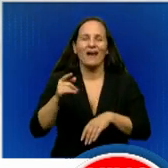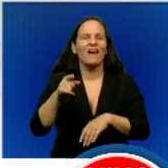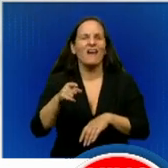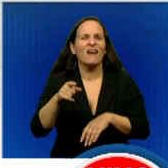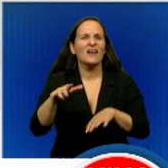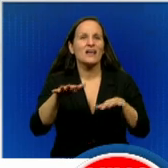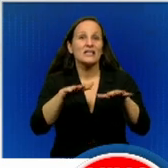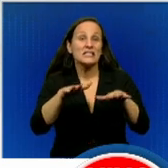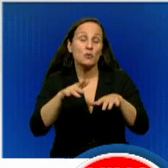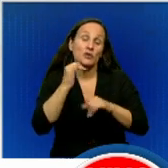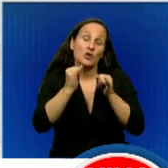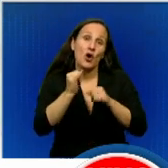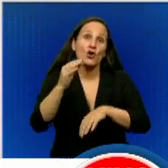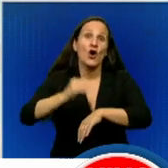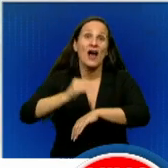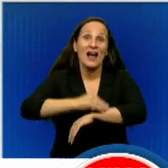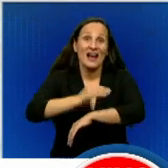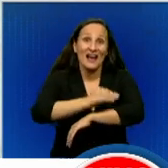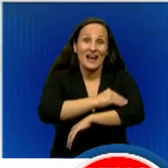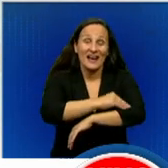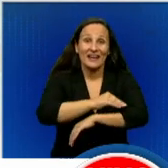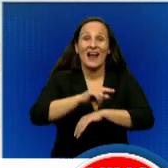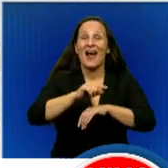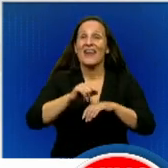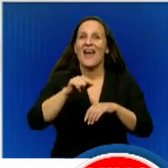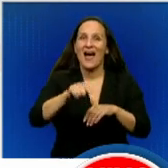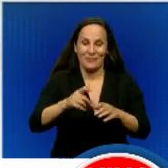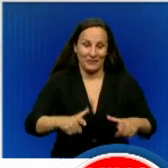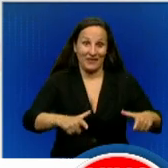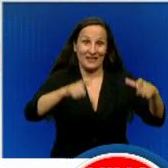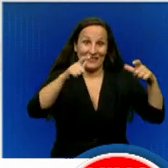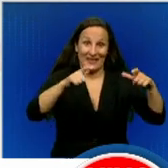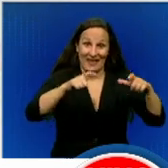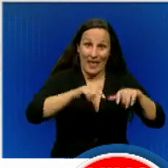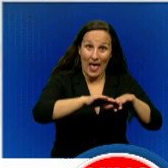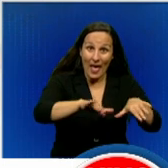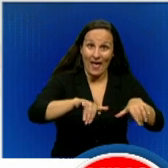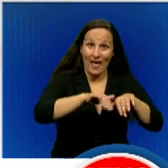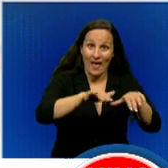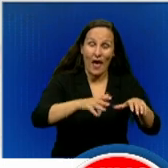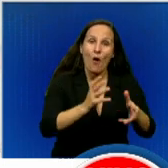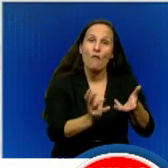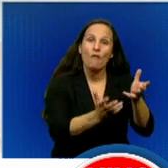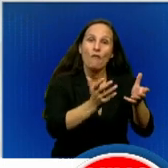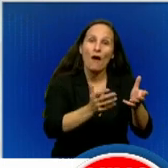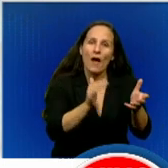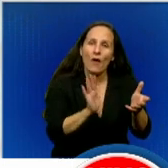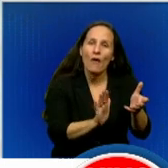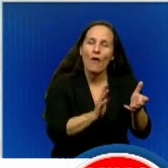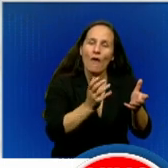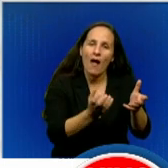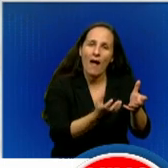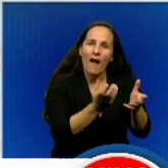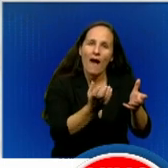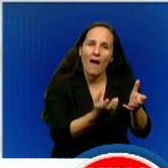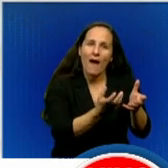situación de una rana que nada en una primera cacerola que se calienta a fuego lento contra otra rana